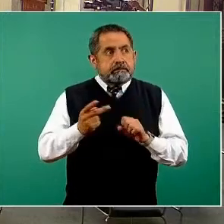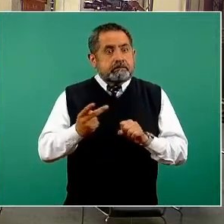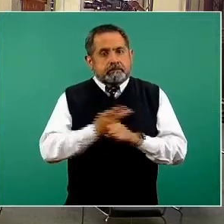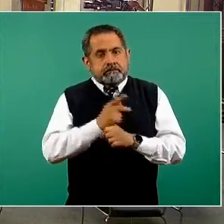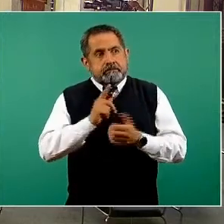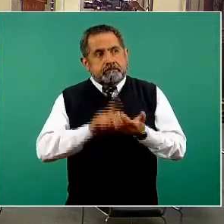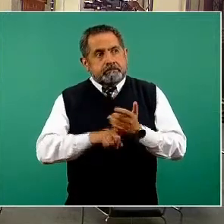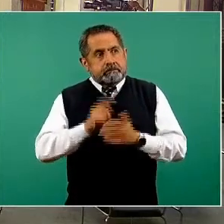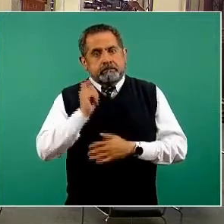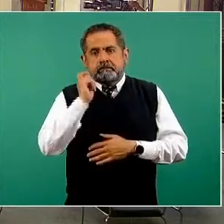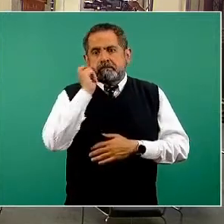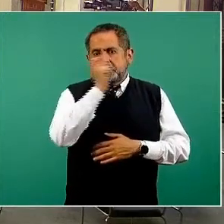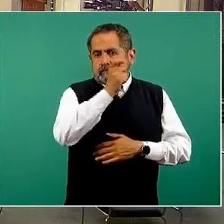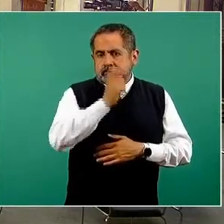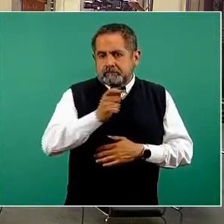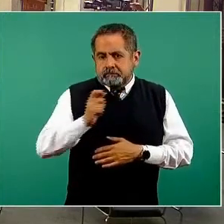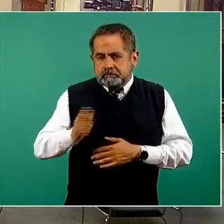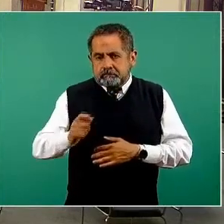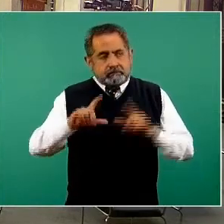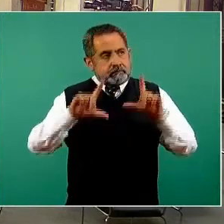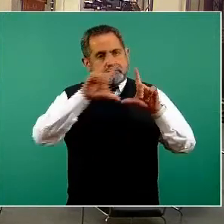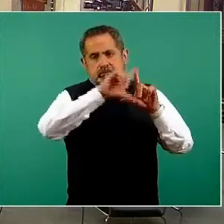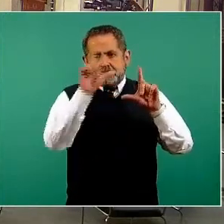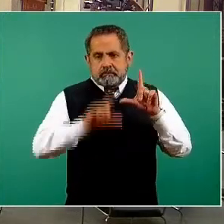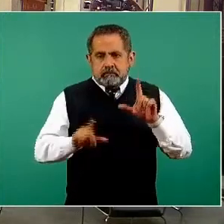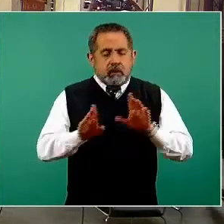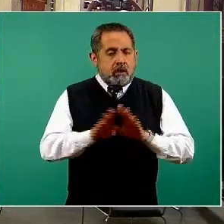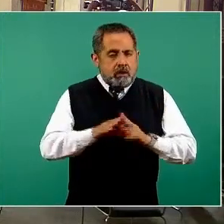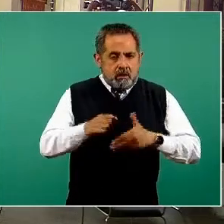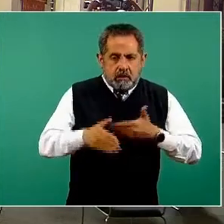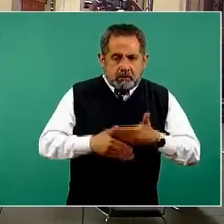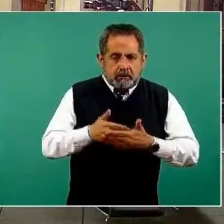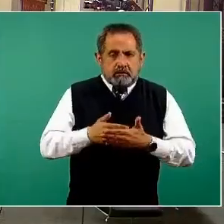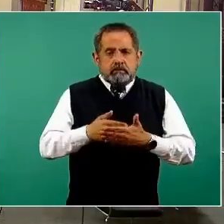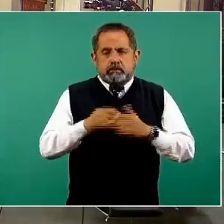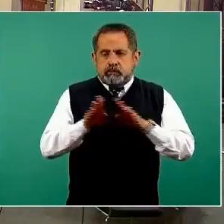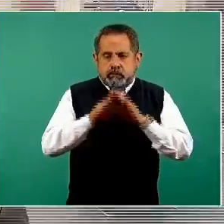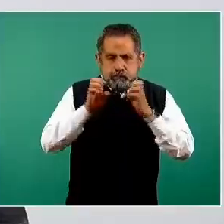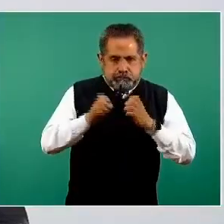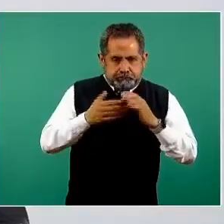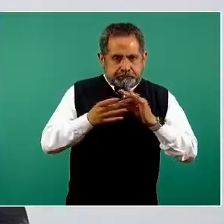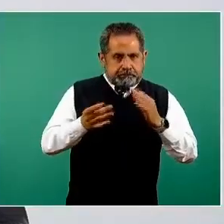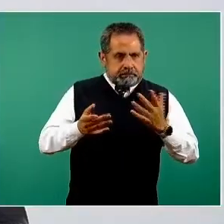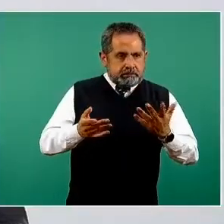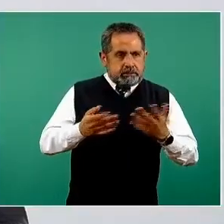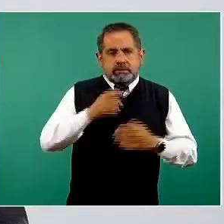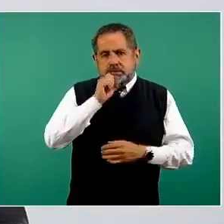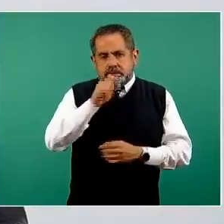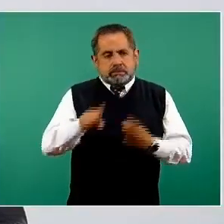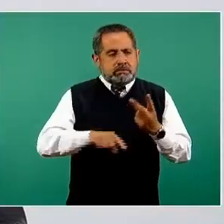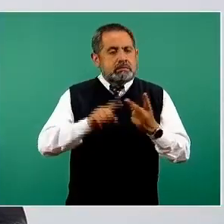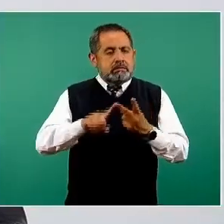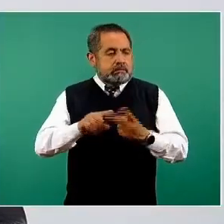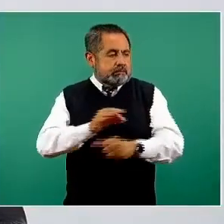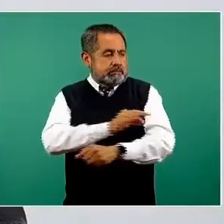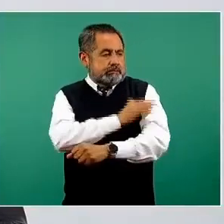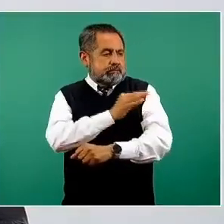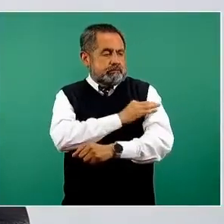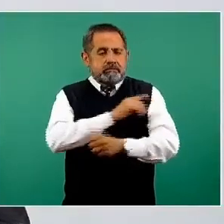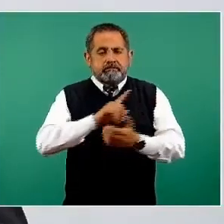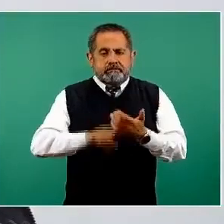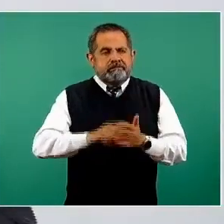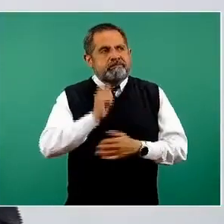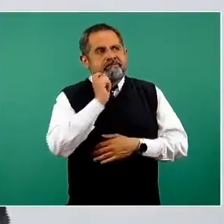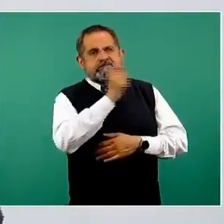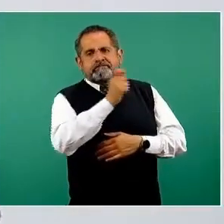estadística nacional, así como el avance también de la estrategia de vacunación en cada una de las